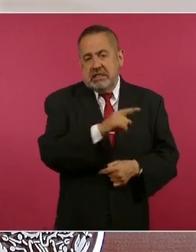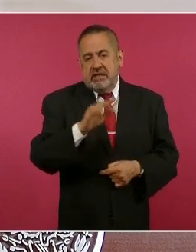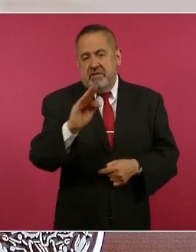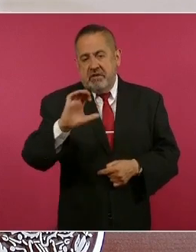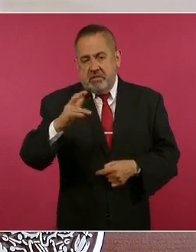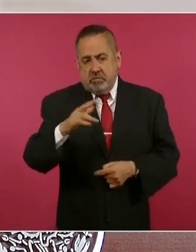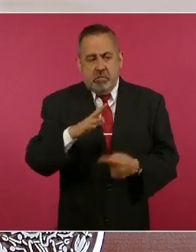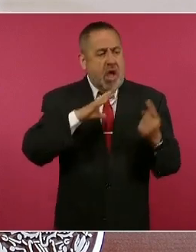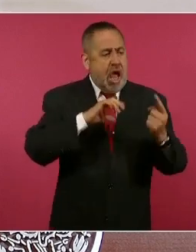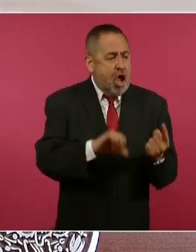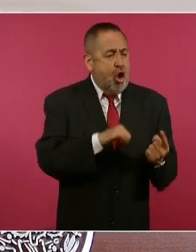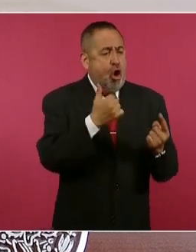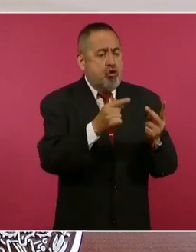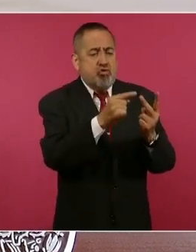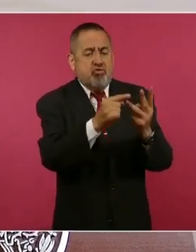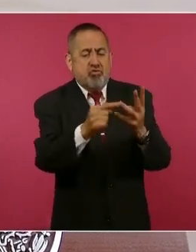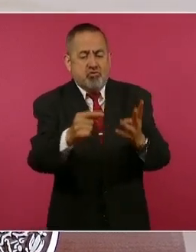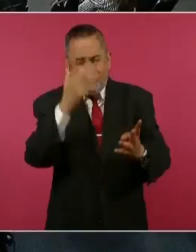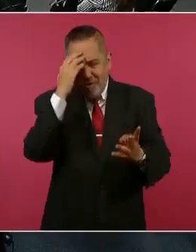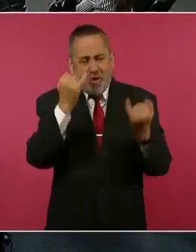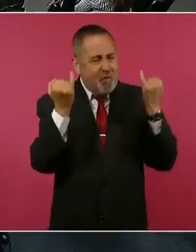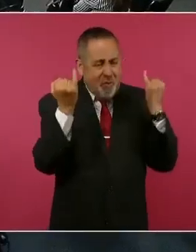Pero hay otros. Ustedes